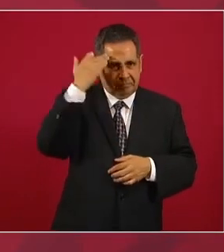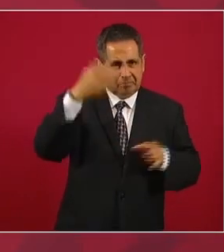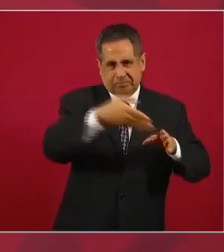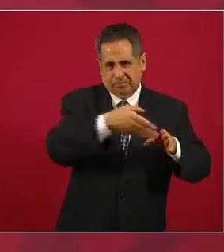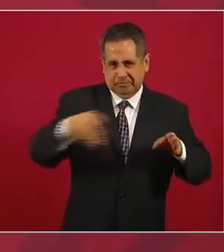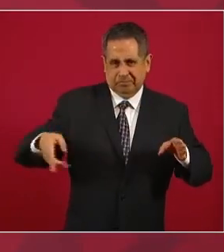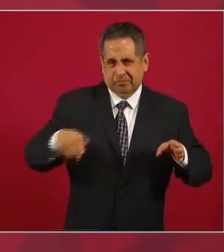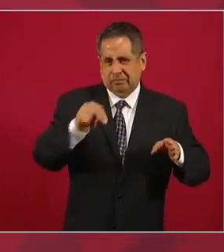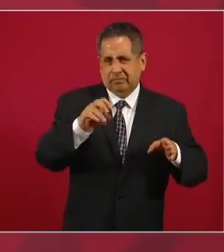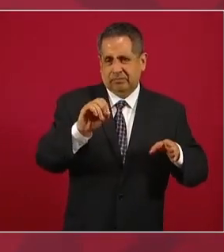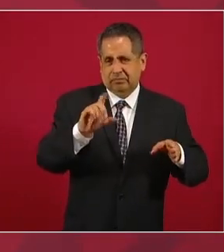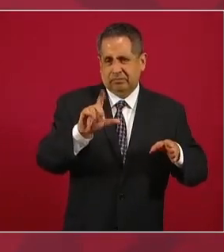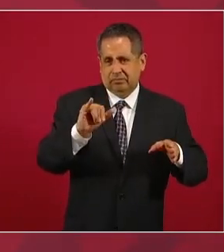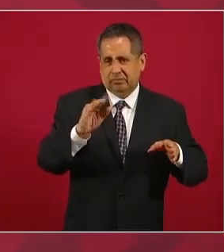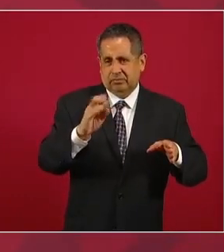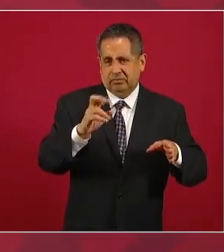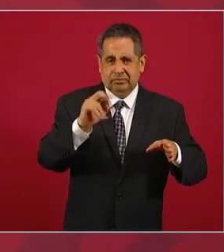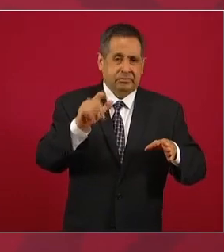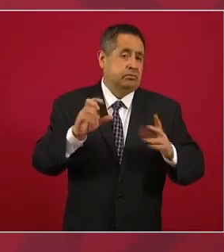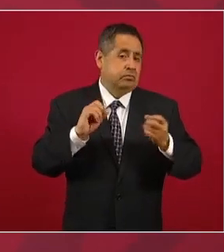neoliberal o neoporfirista.